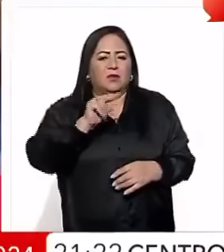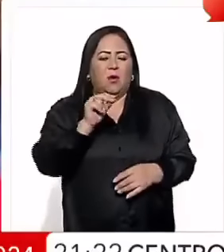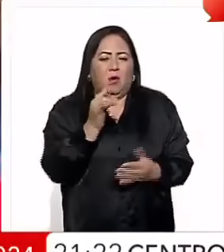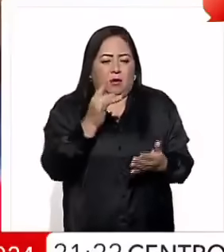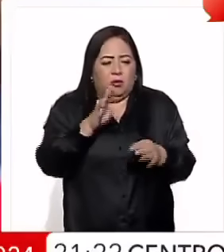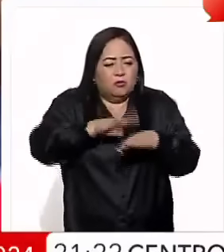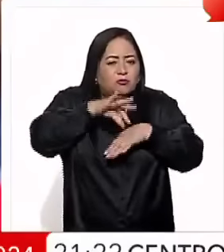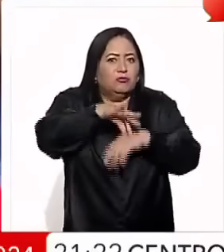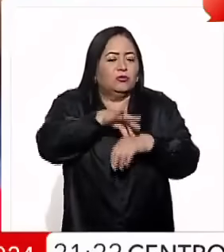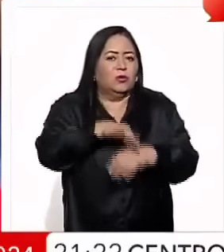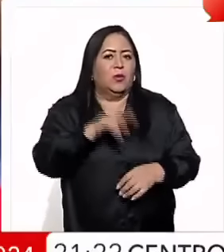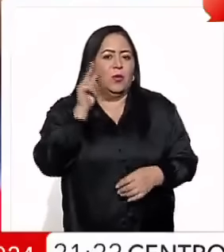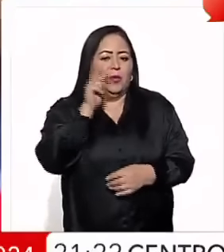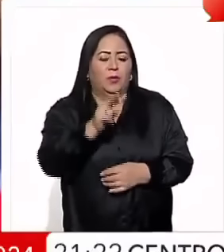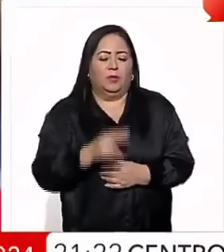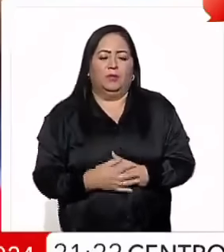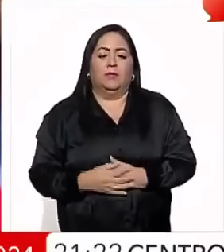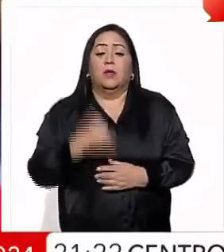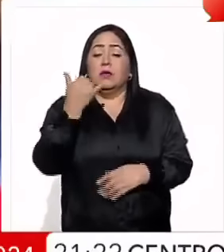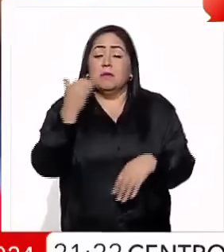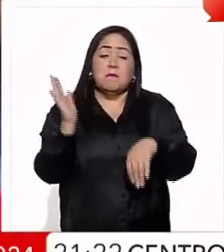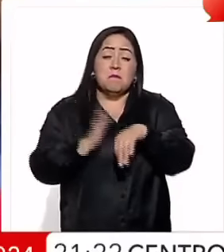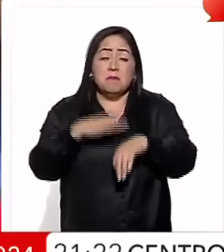Cómo, la verdad, sobre todo